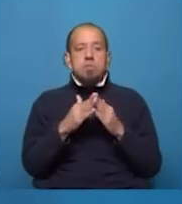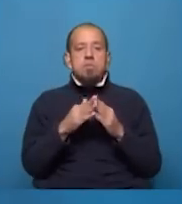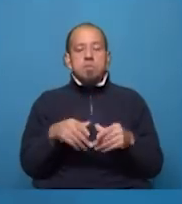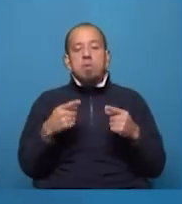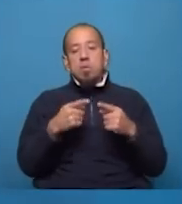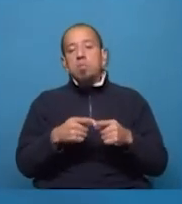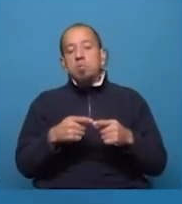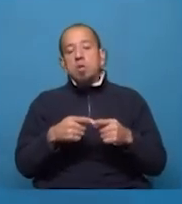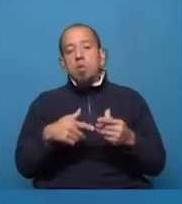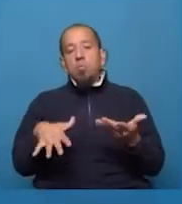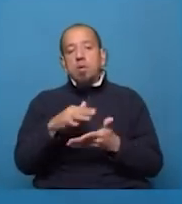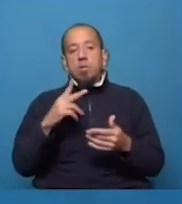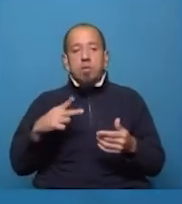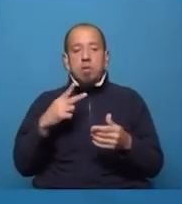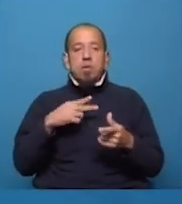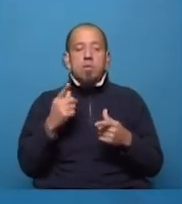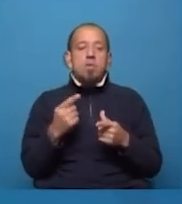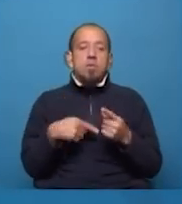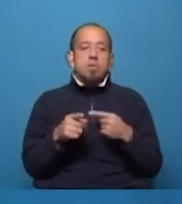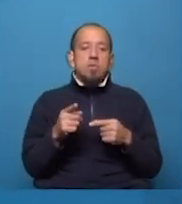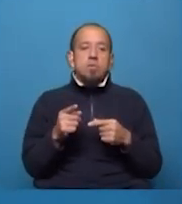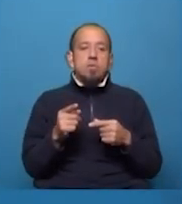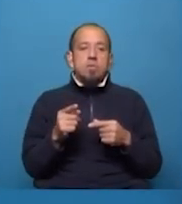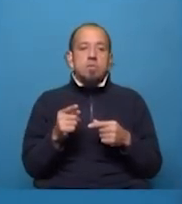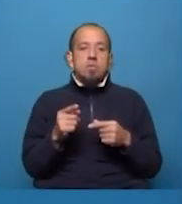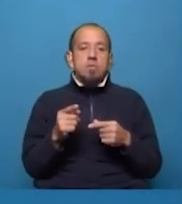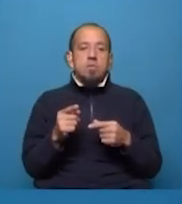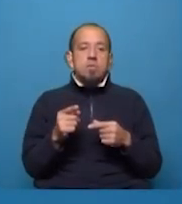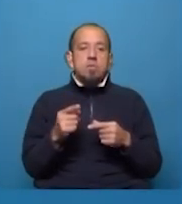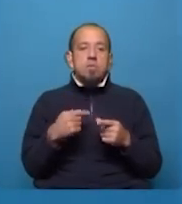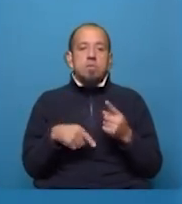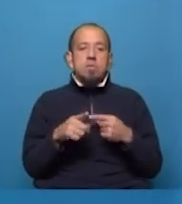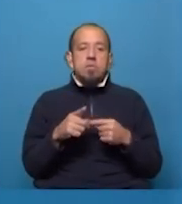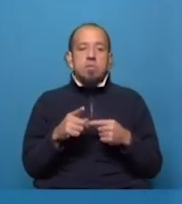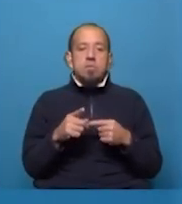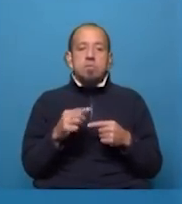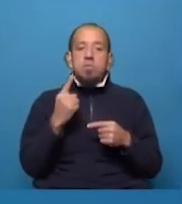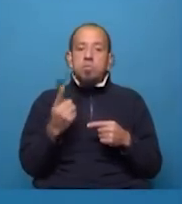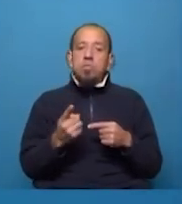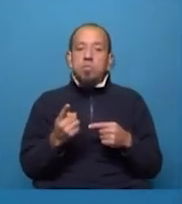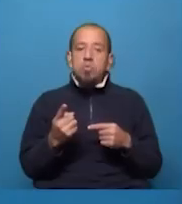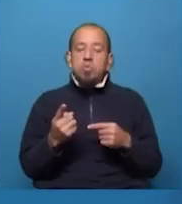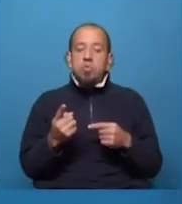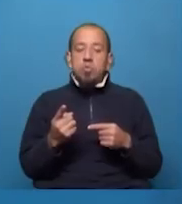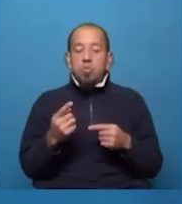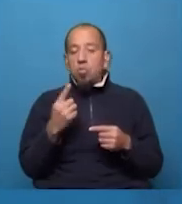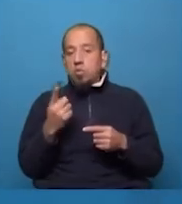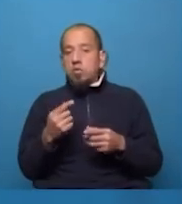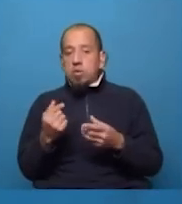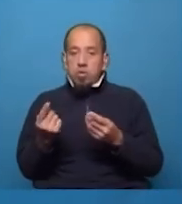gorda entonces pero no confundamos una cosa es lo que consumen